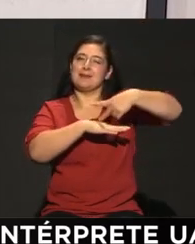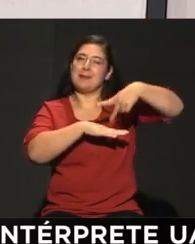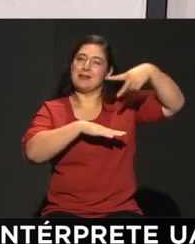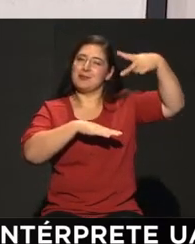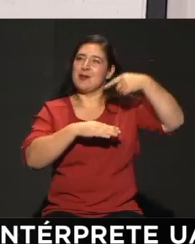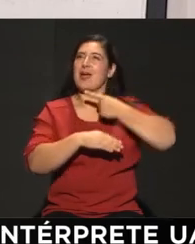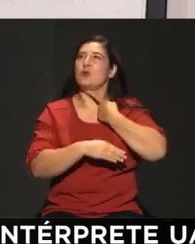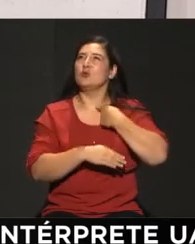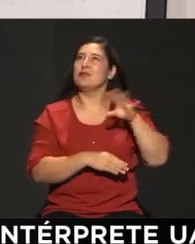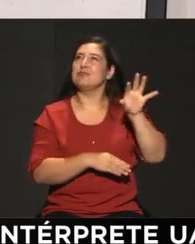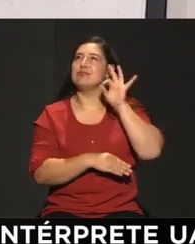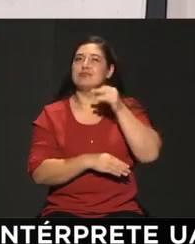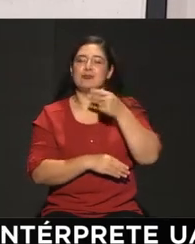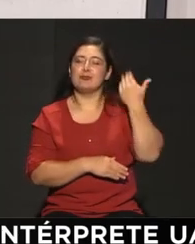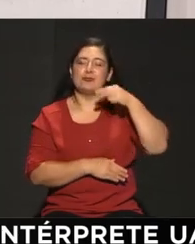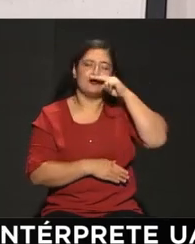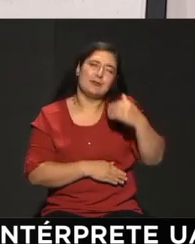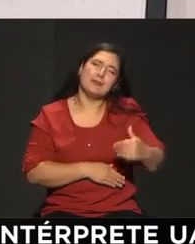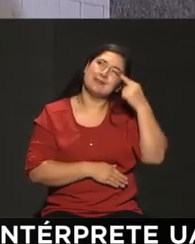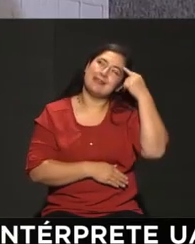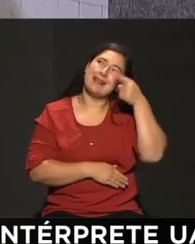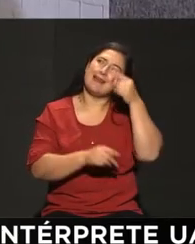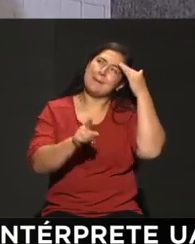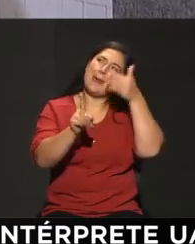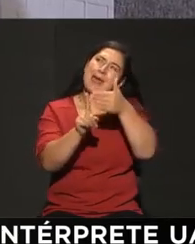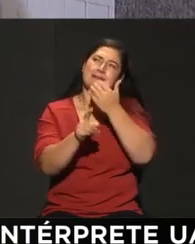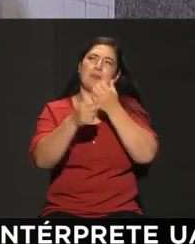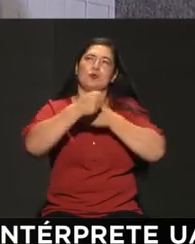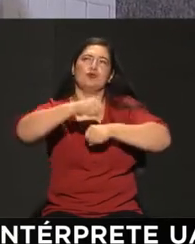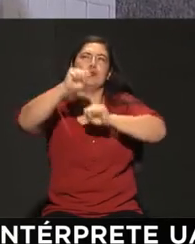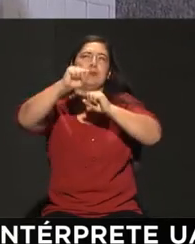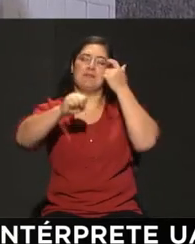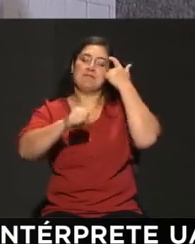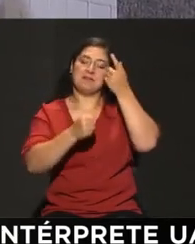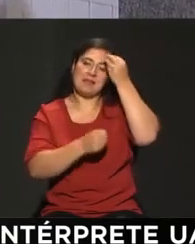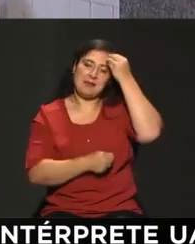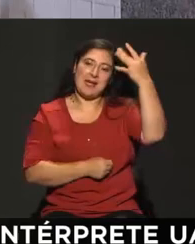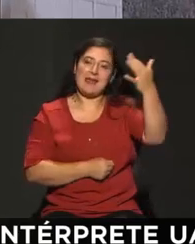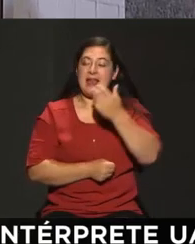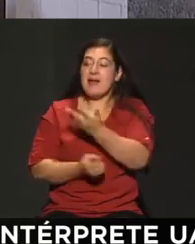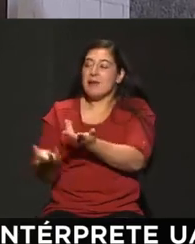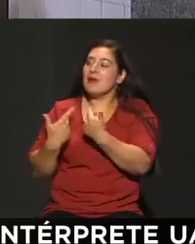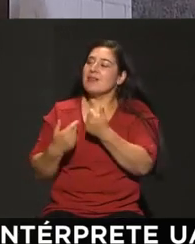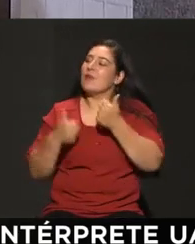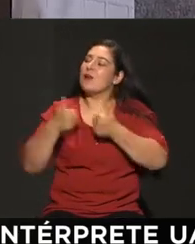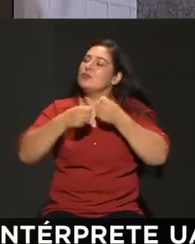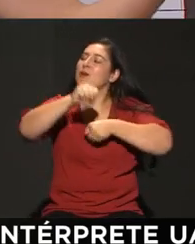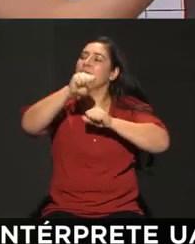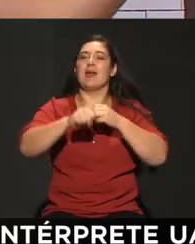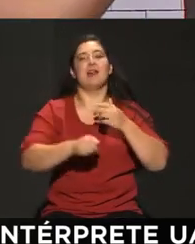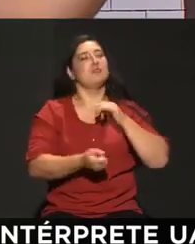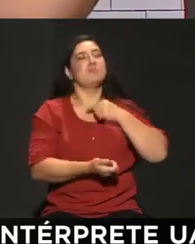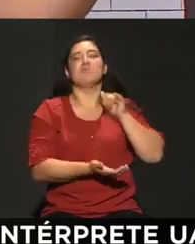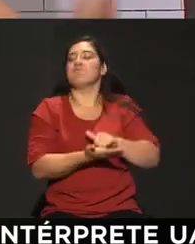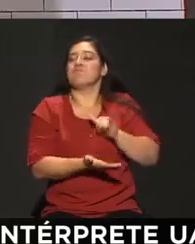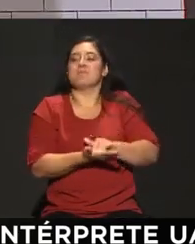nuestra infancia, incluso desde grandes también hay personajes que nos gustan, como superhéroes. Entonces quiero que me cuentes qué superhéroe quieres tú invitar. Ay, yo me quedo con la